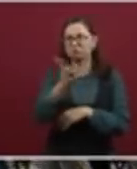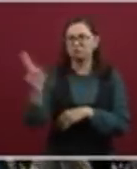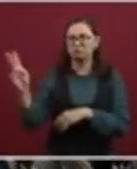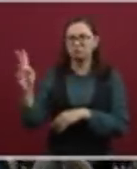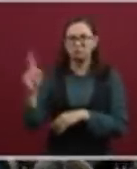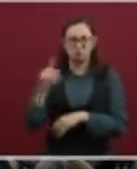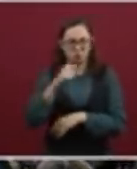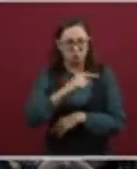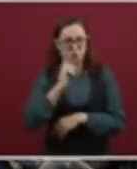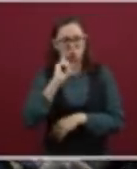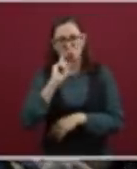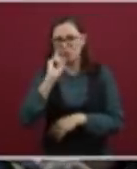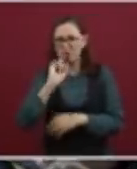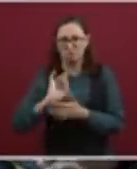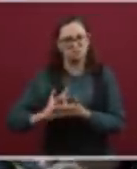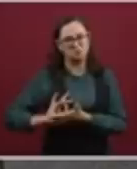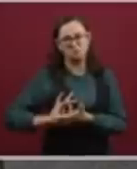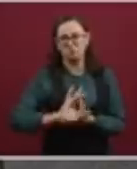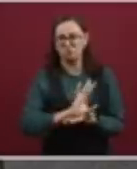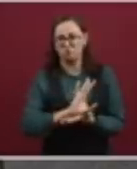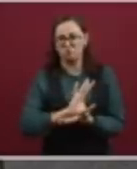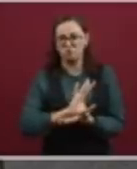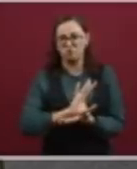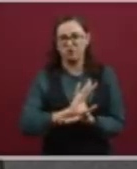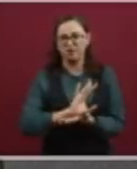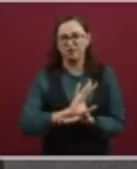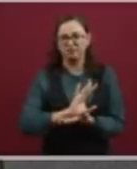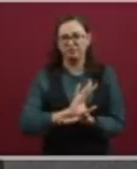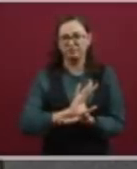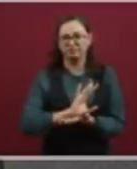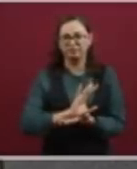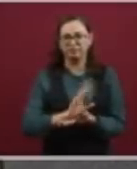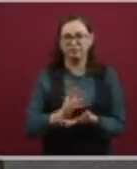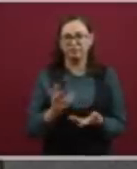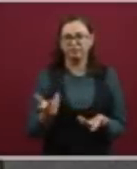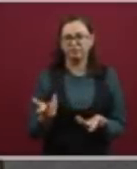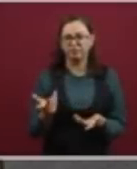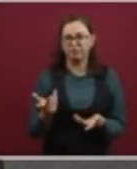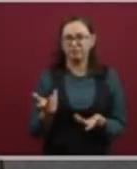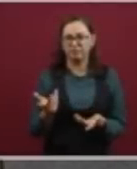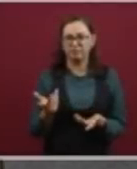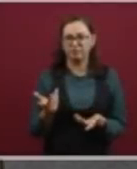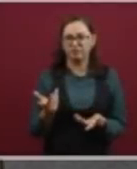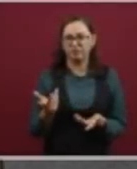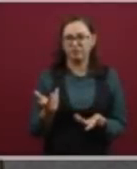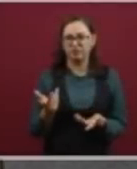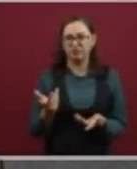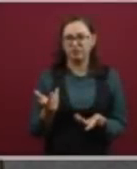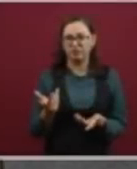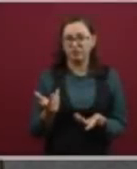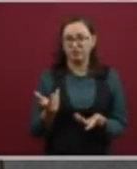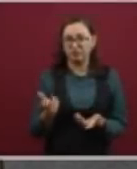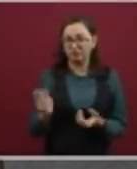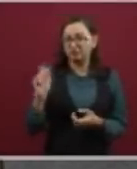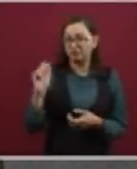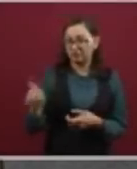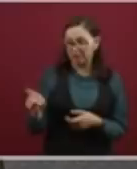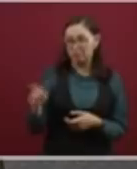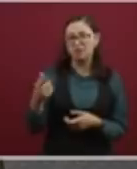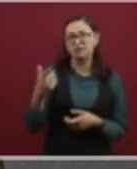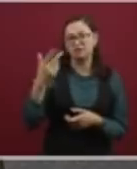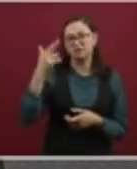la directora de Bellas Artes, no sé si también de la secretaria de, también de